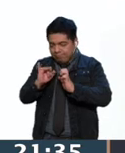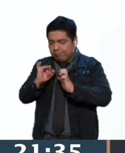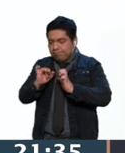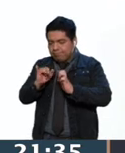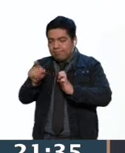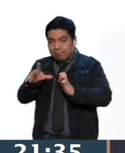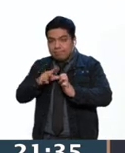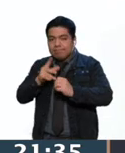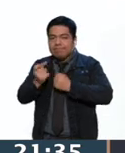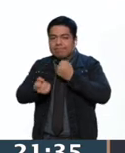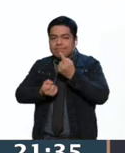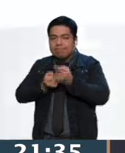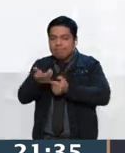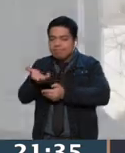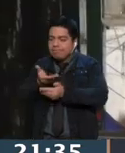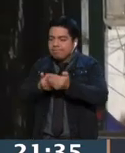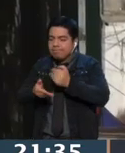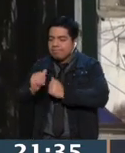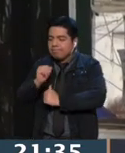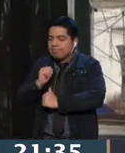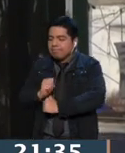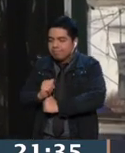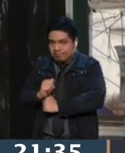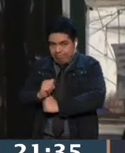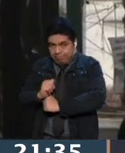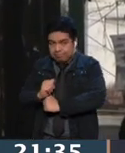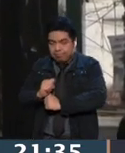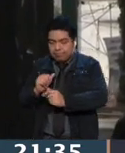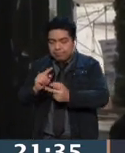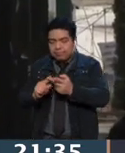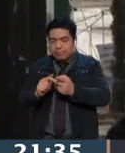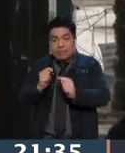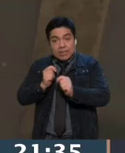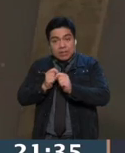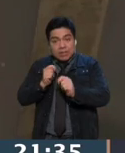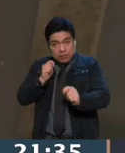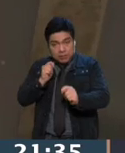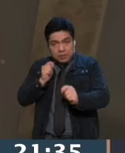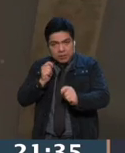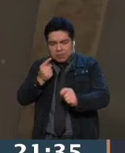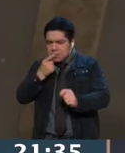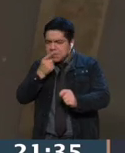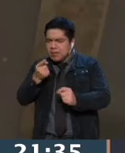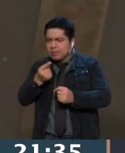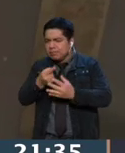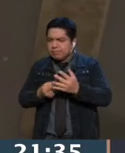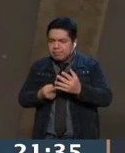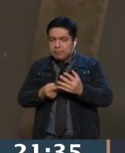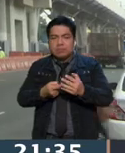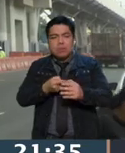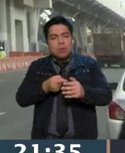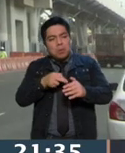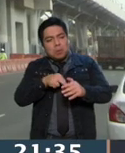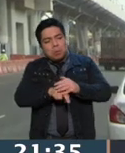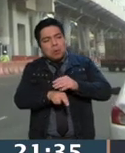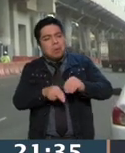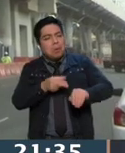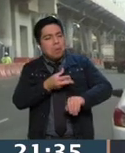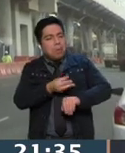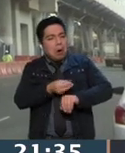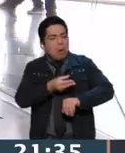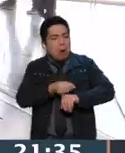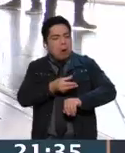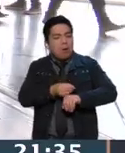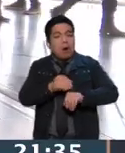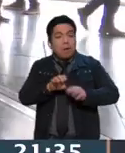por servidores públicos. En materia de movilidad, acentuó las acciones realizadas en cuanto al mantenimiento del metro, por ejemplo,